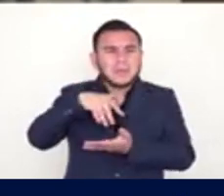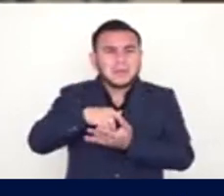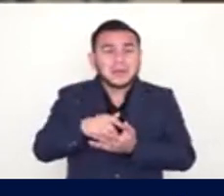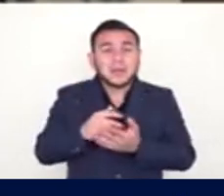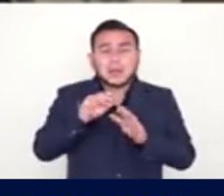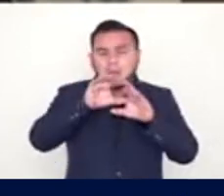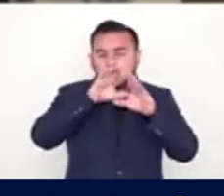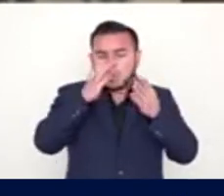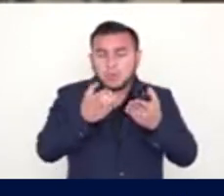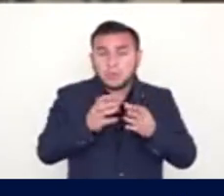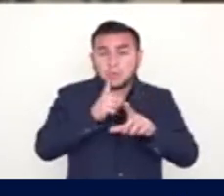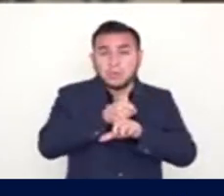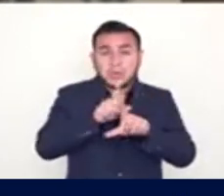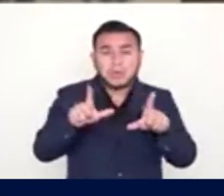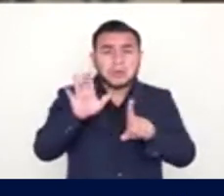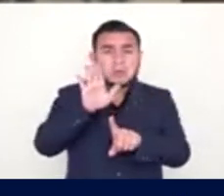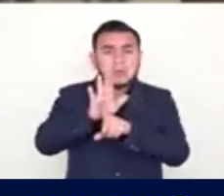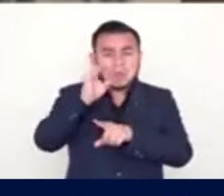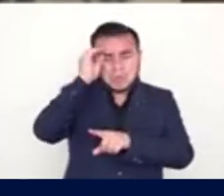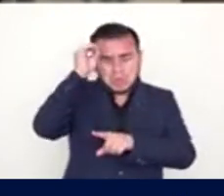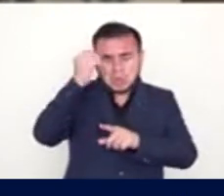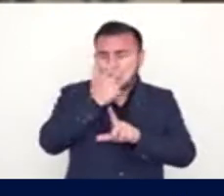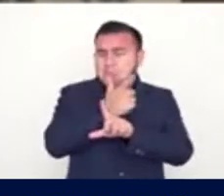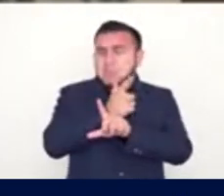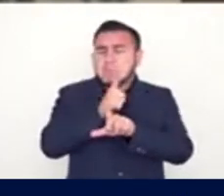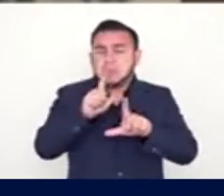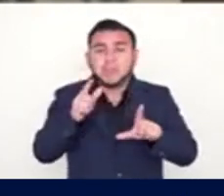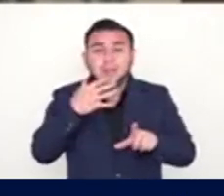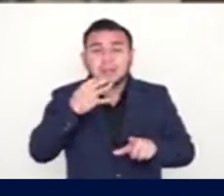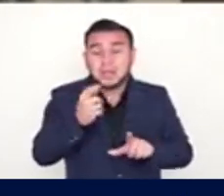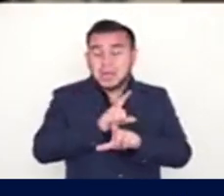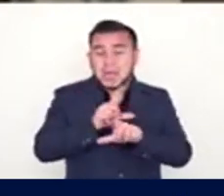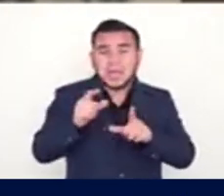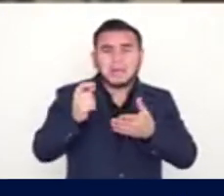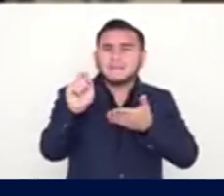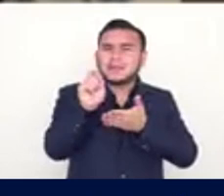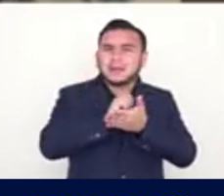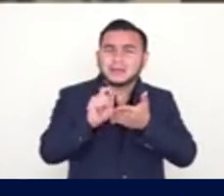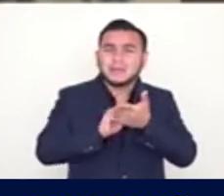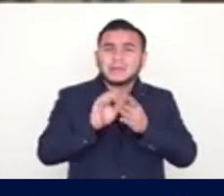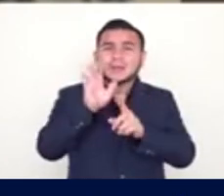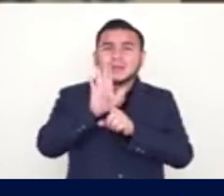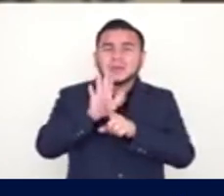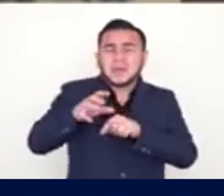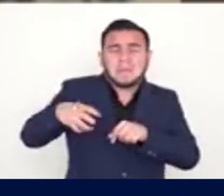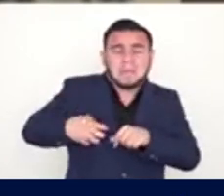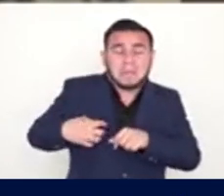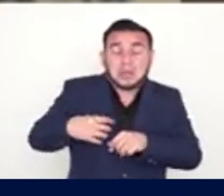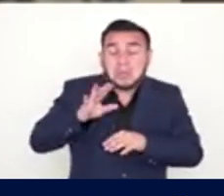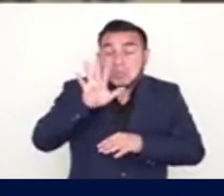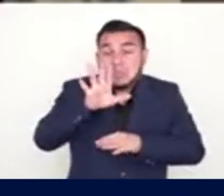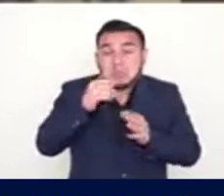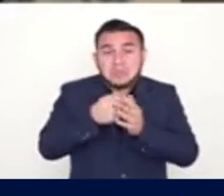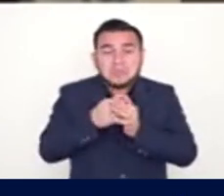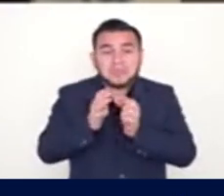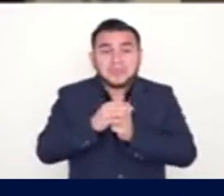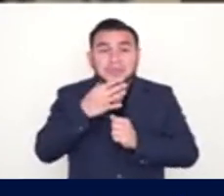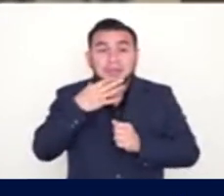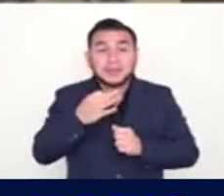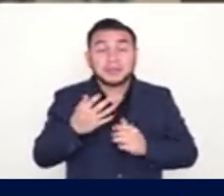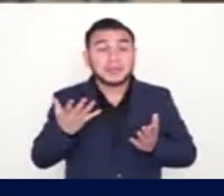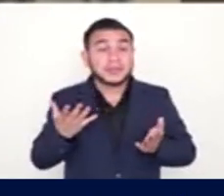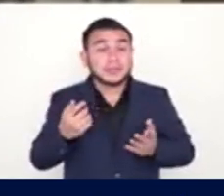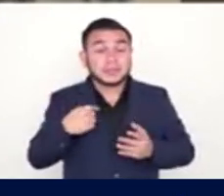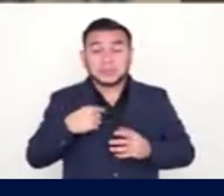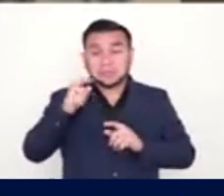mundo libre, acá cada quien puede tener su opinión y es libre de tenerla y ustedes tienen libertad de escribir lo que les dé la gana, incluso mentiras. Bueno, si son calumnias los pueden demandar,